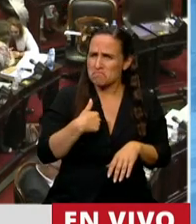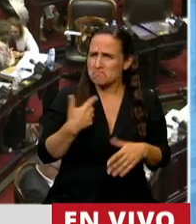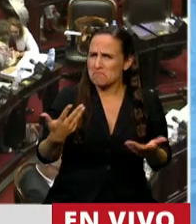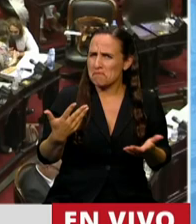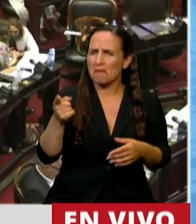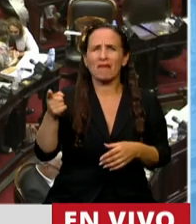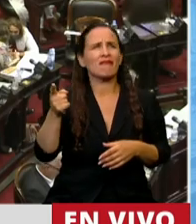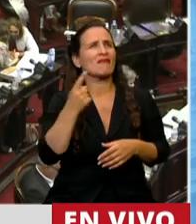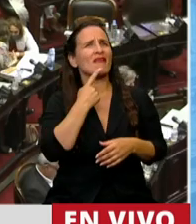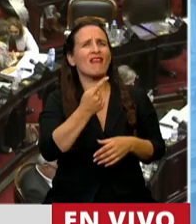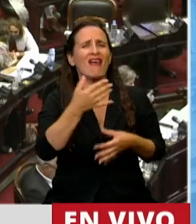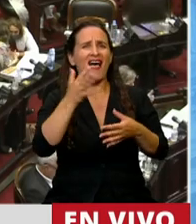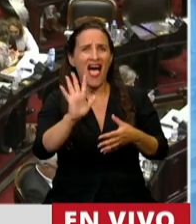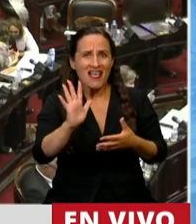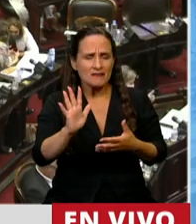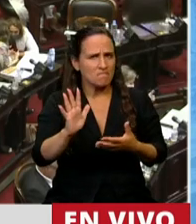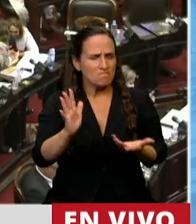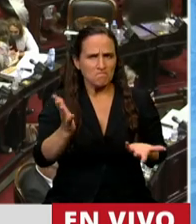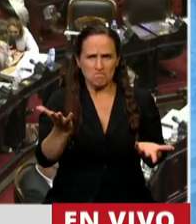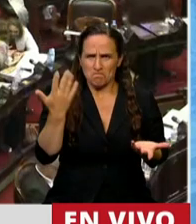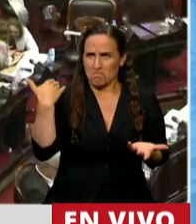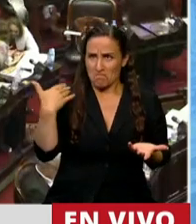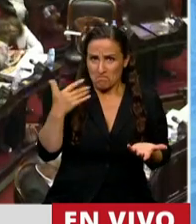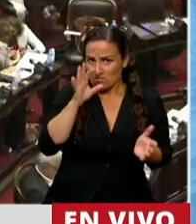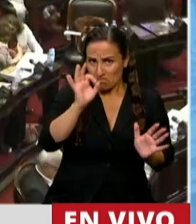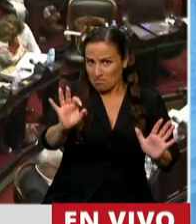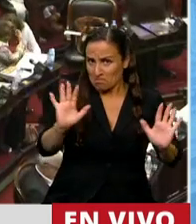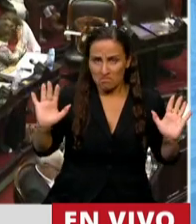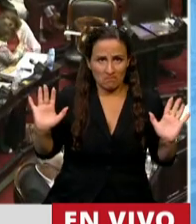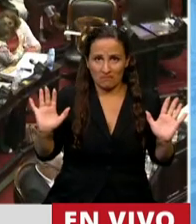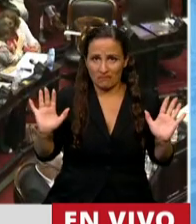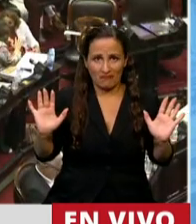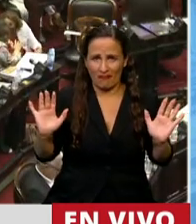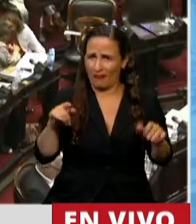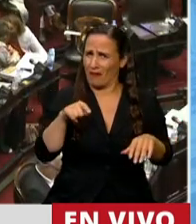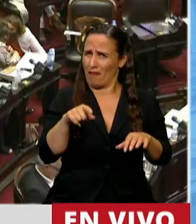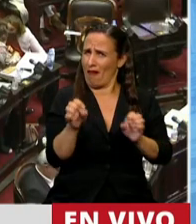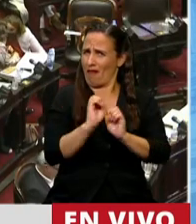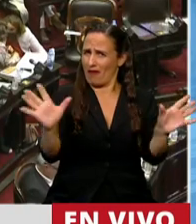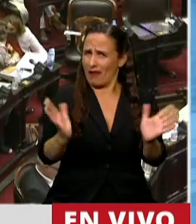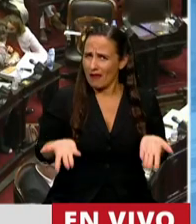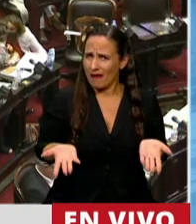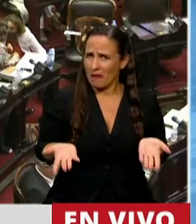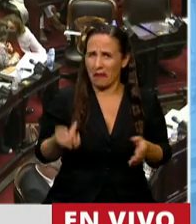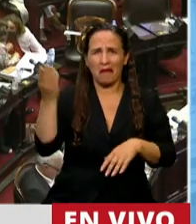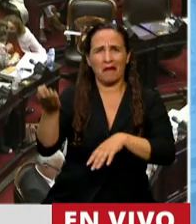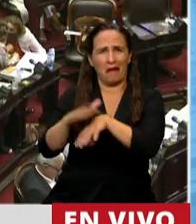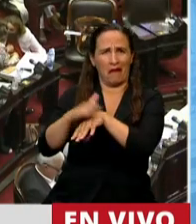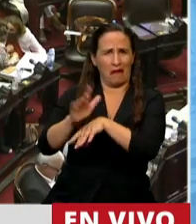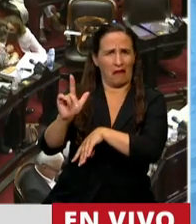una afirmación de esta naturaleza y de esta gravedad, que demuestra una enorme